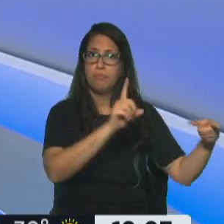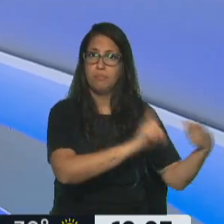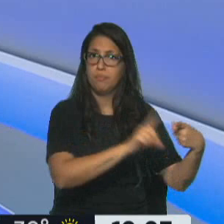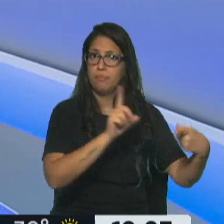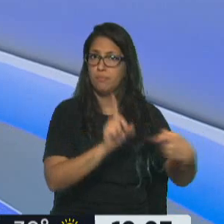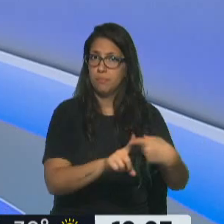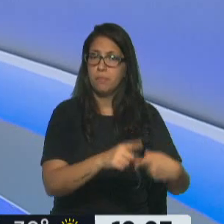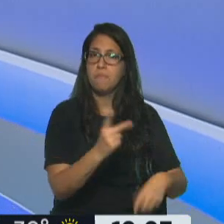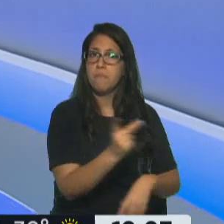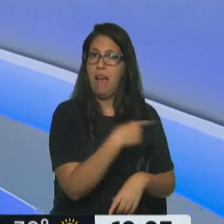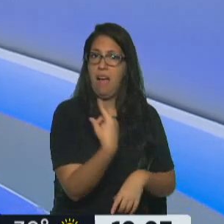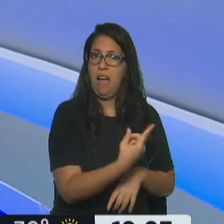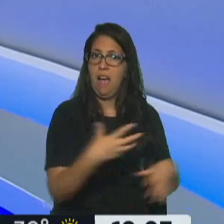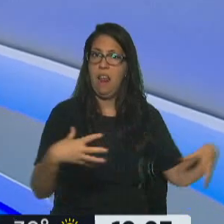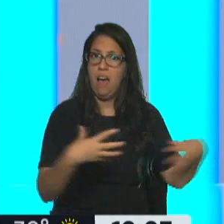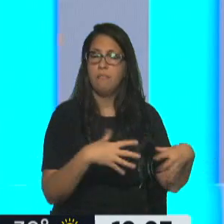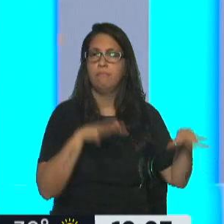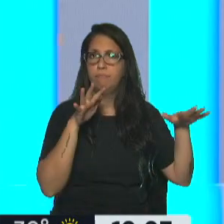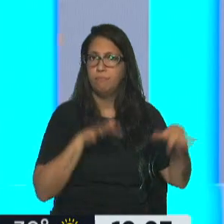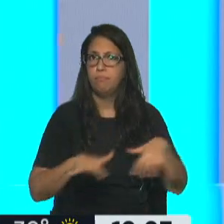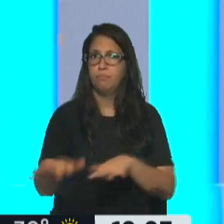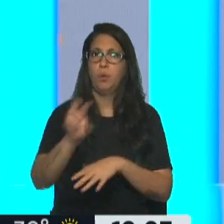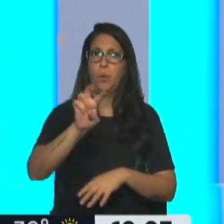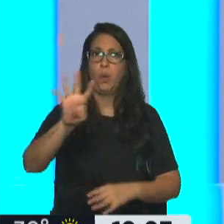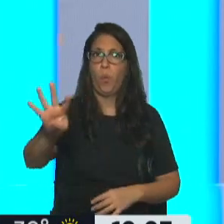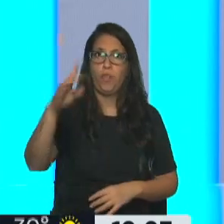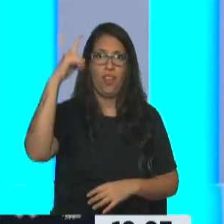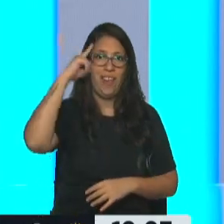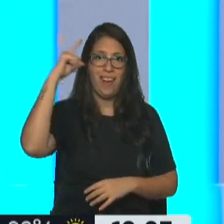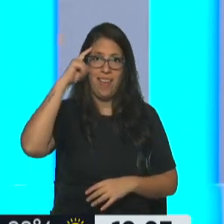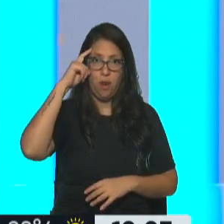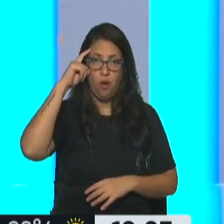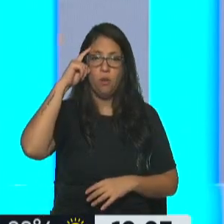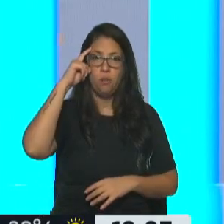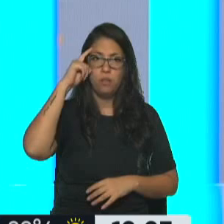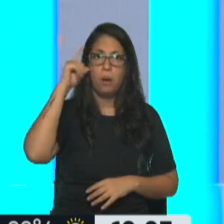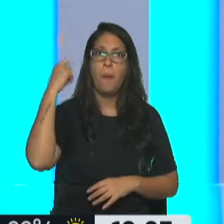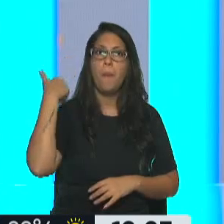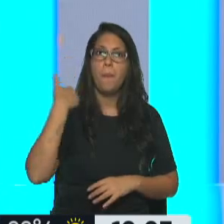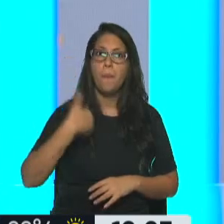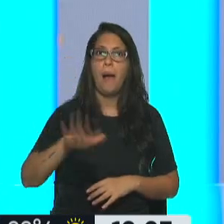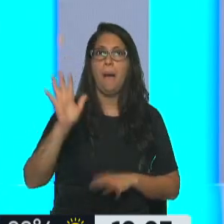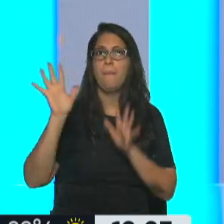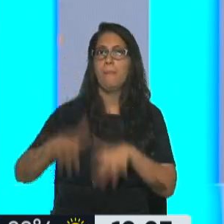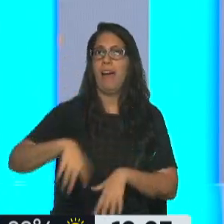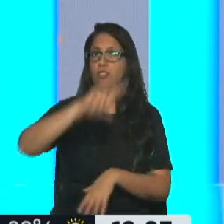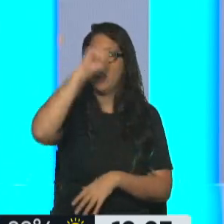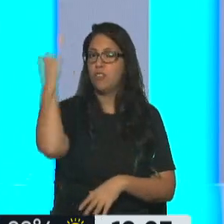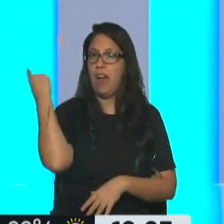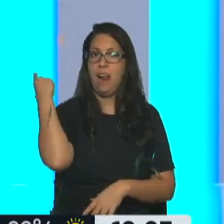eh llevar adelante la movilización del 24 de enero en donde se va a realizar paro nacional